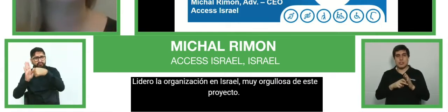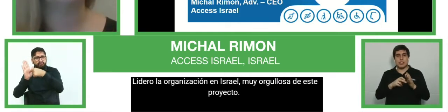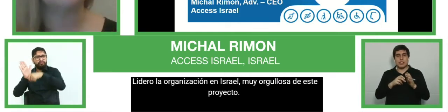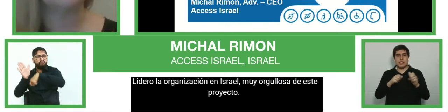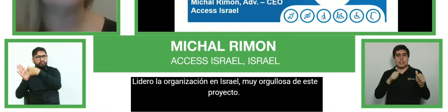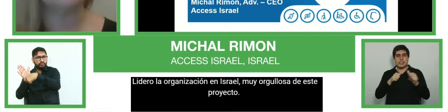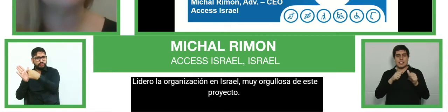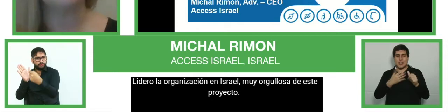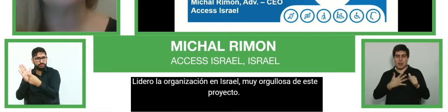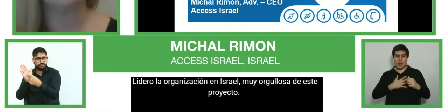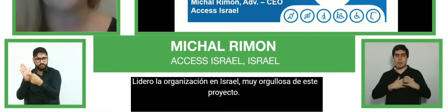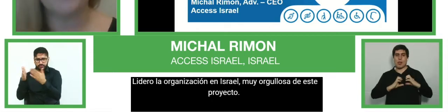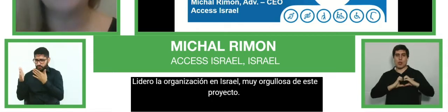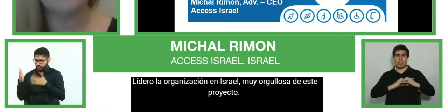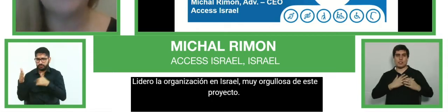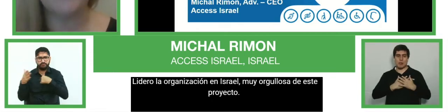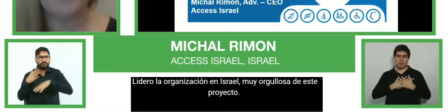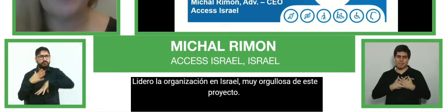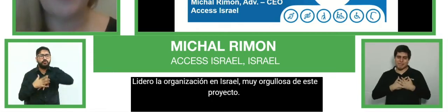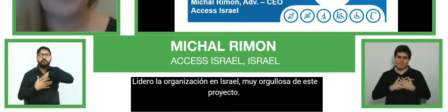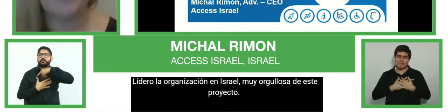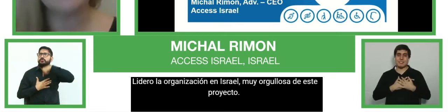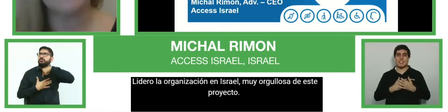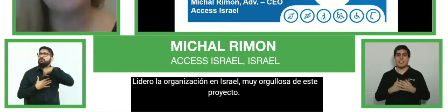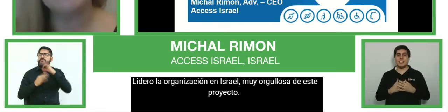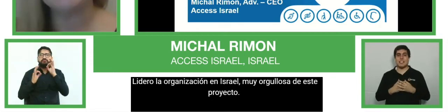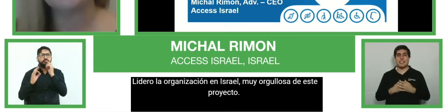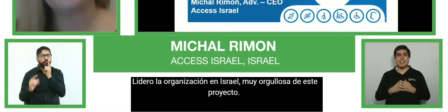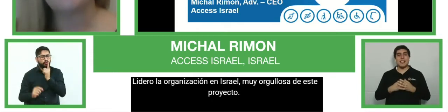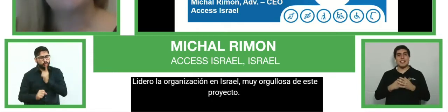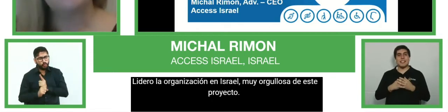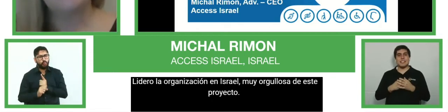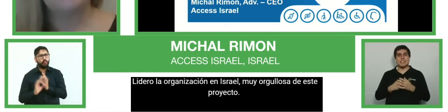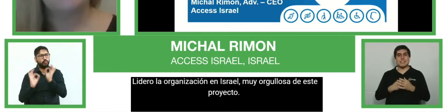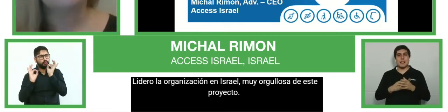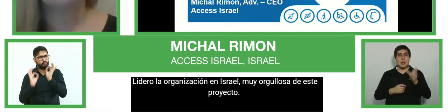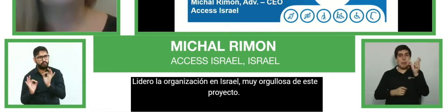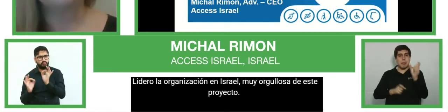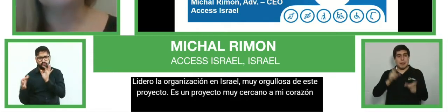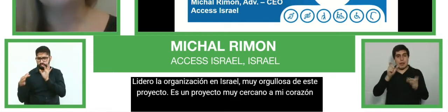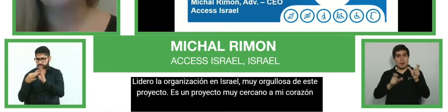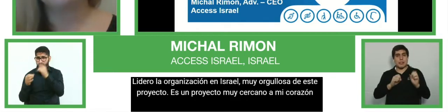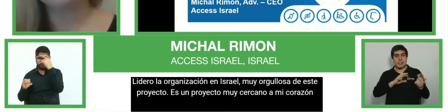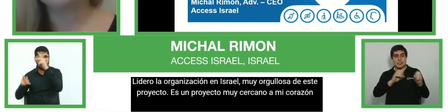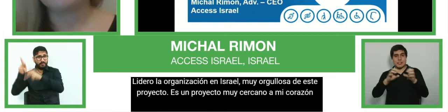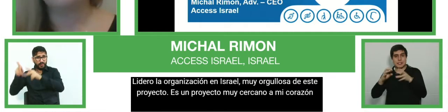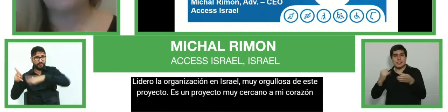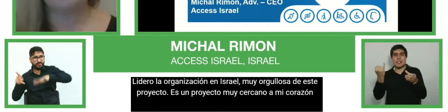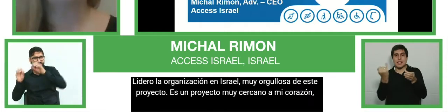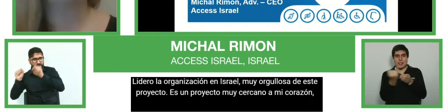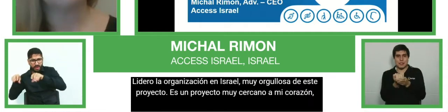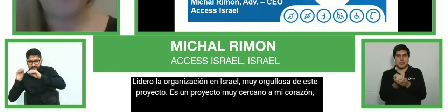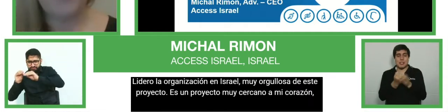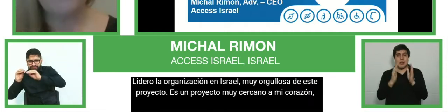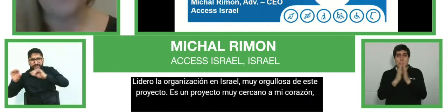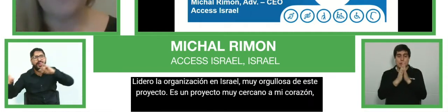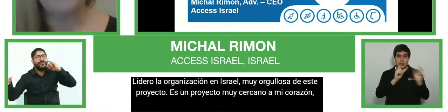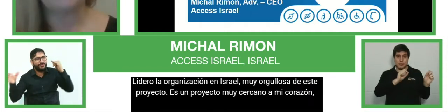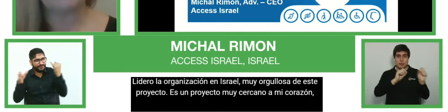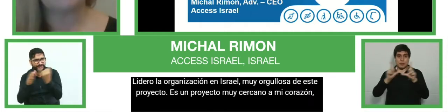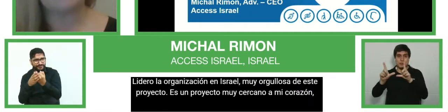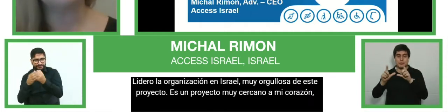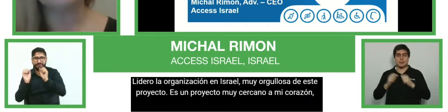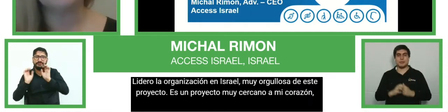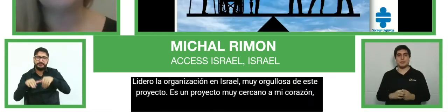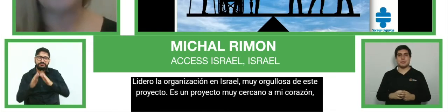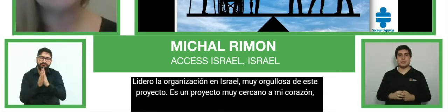cercano a mi corazón y es accesibilidad para educación inclusiva. La próxima, por favor. Para